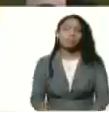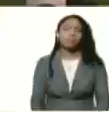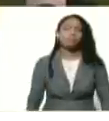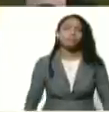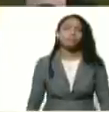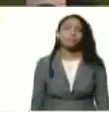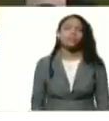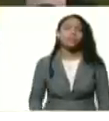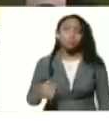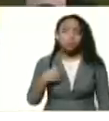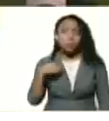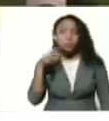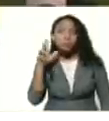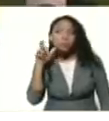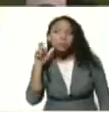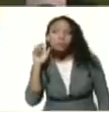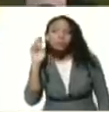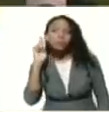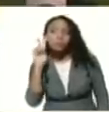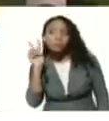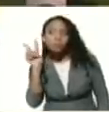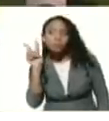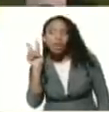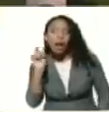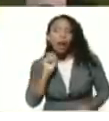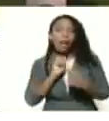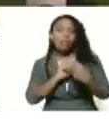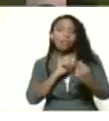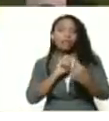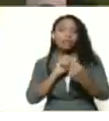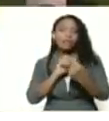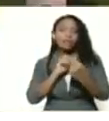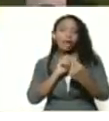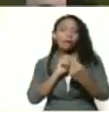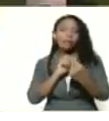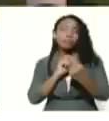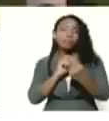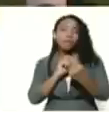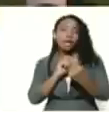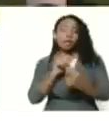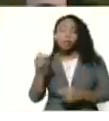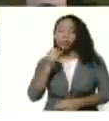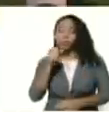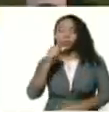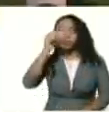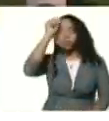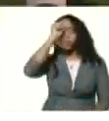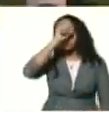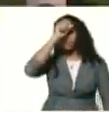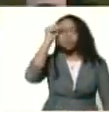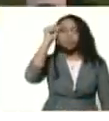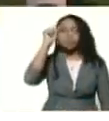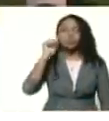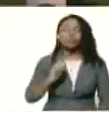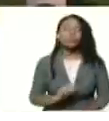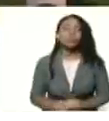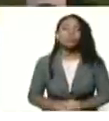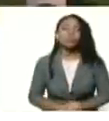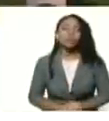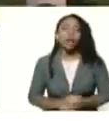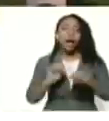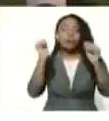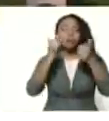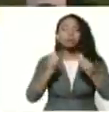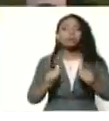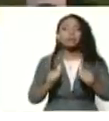Estuve escuchando la entrevista de Ernesto el domingo, al artista